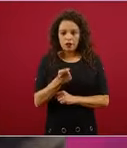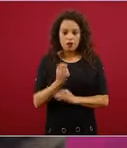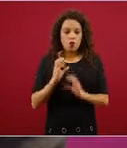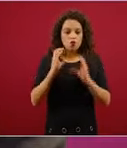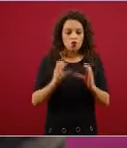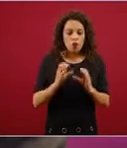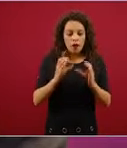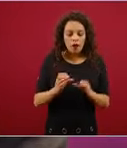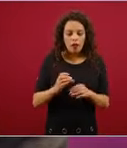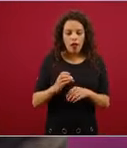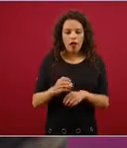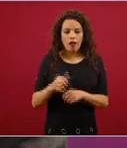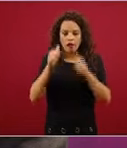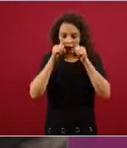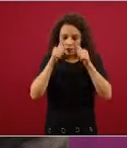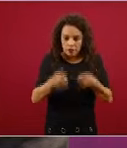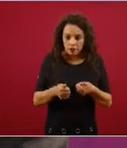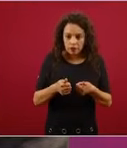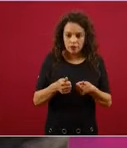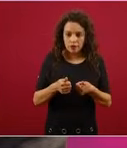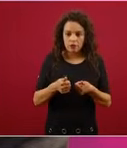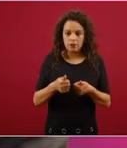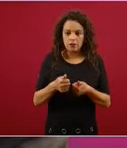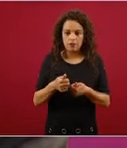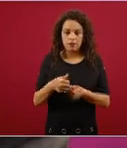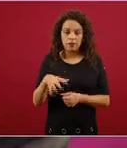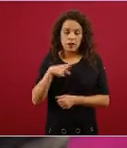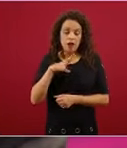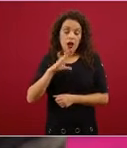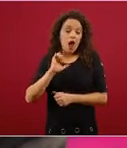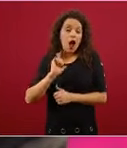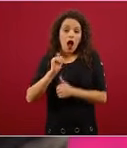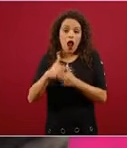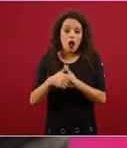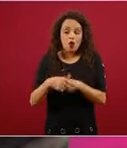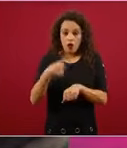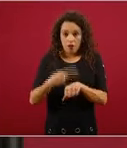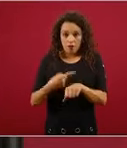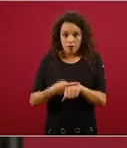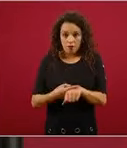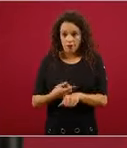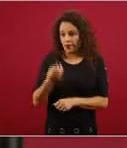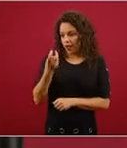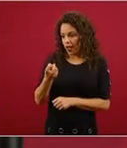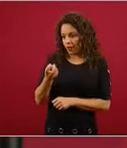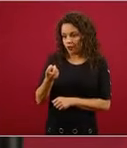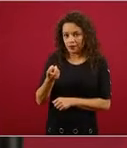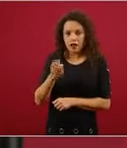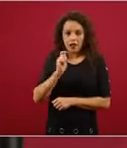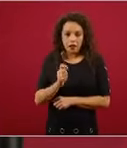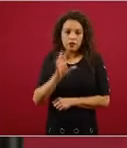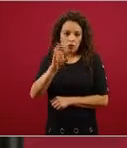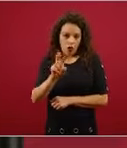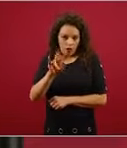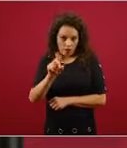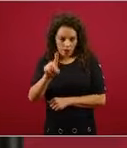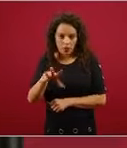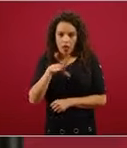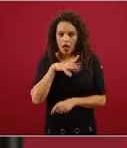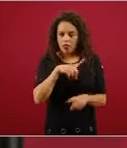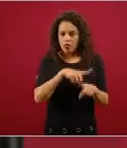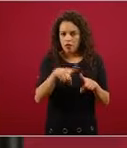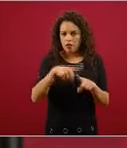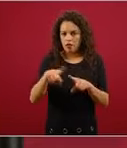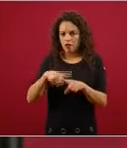cuidados médicos que se le dan a las personas que tienen alguna enfermedad, en este caso COVID, tiene múltiples componentes que dan la